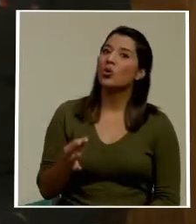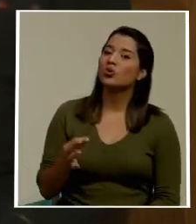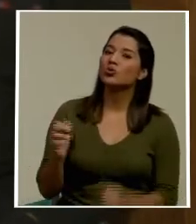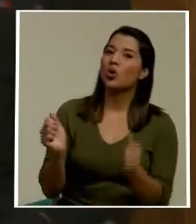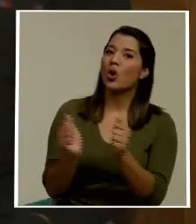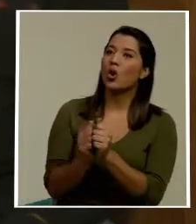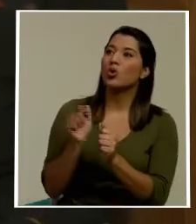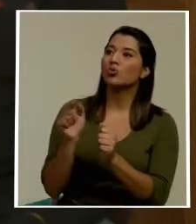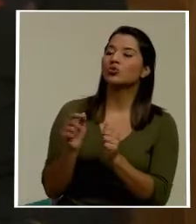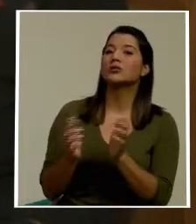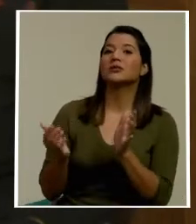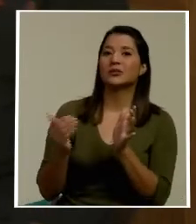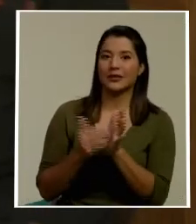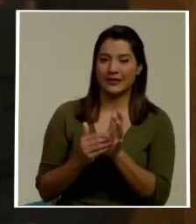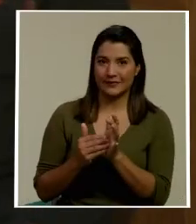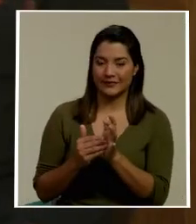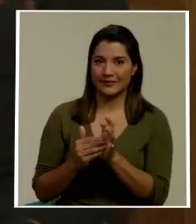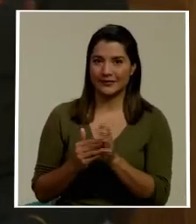vos de nuevo.